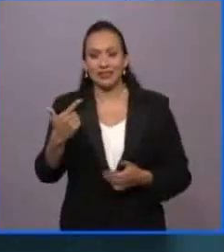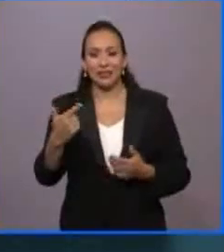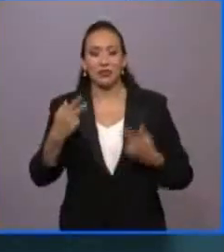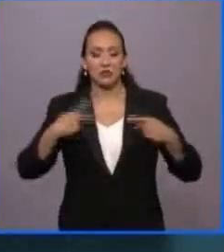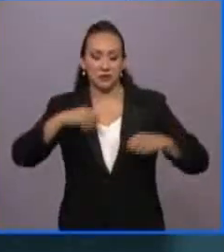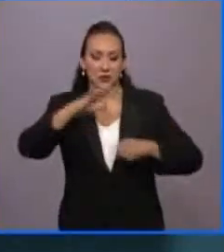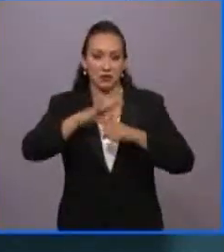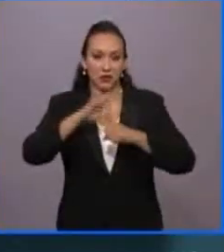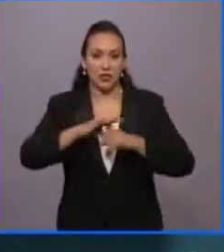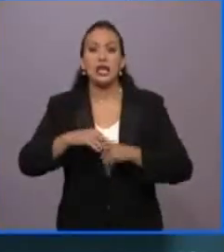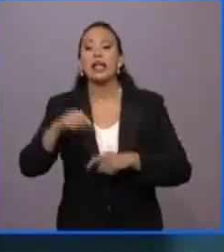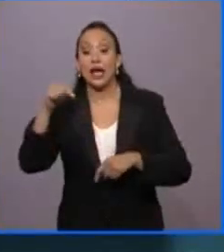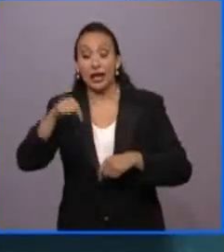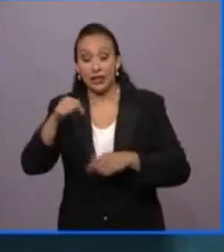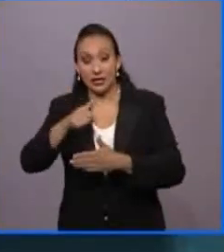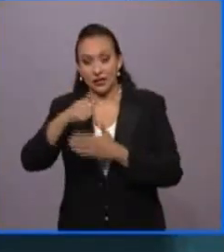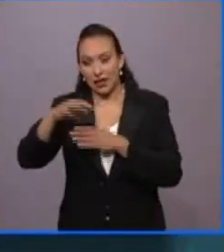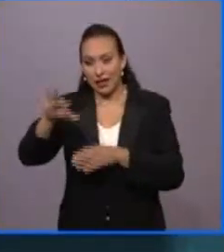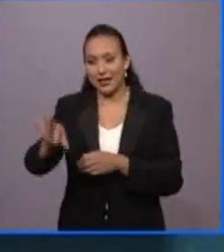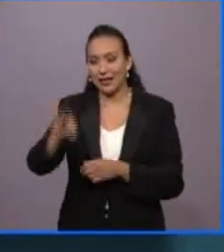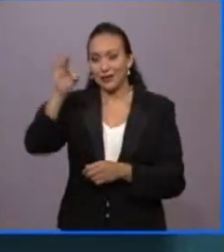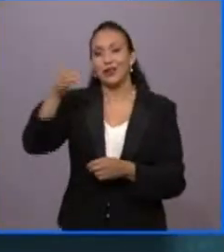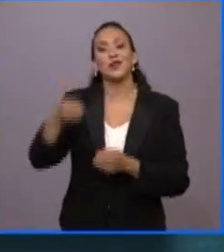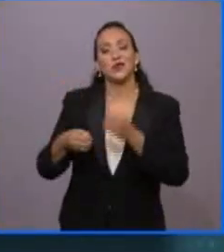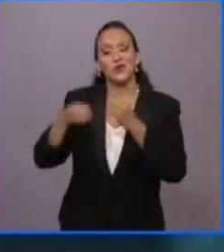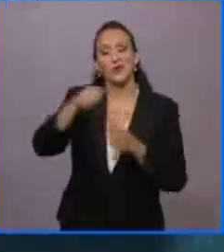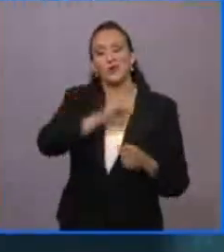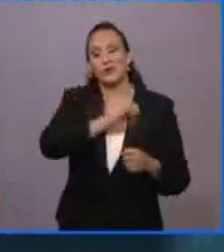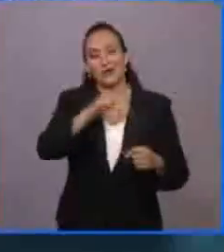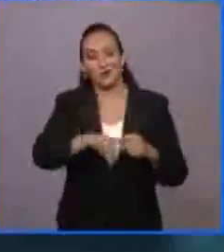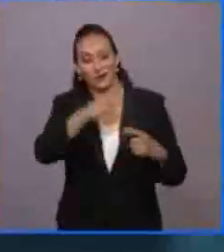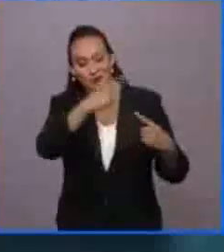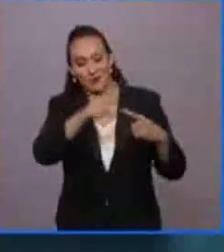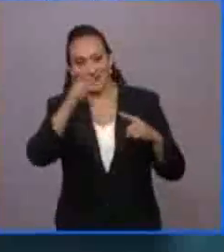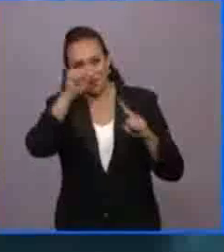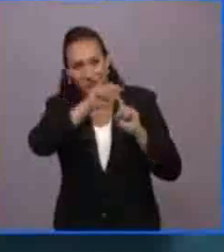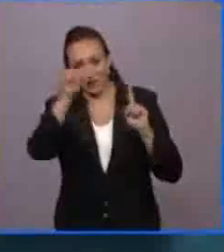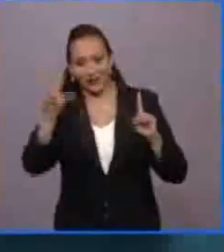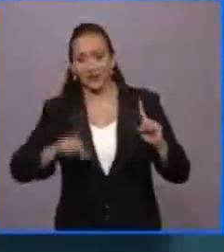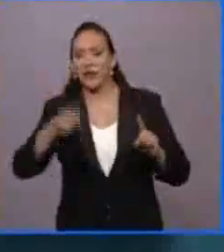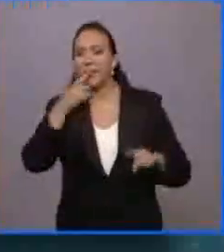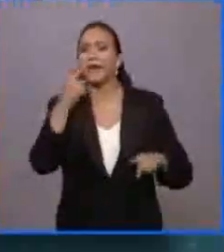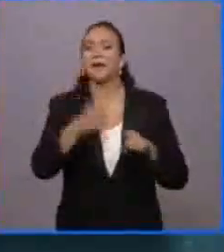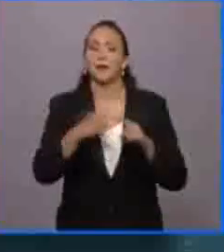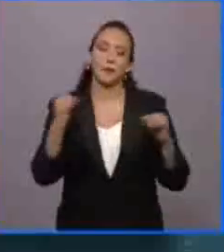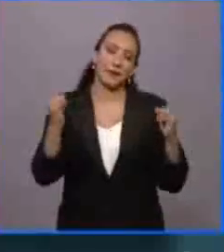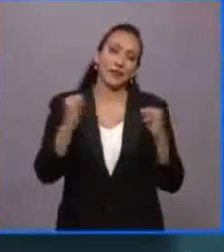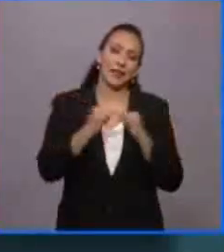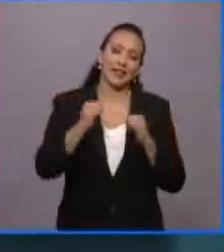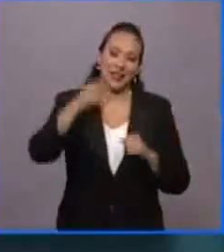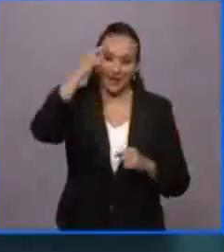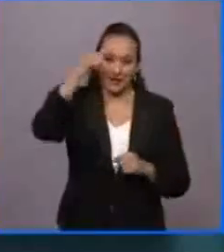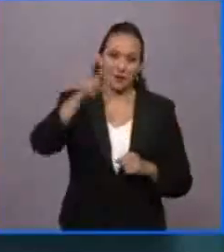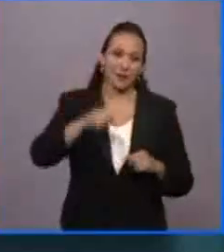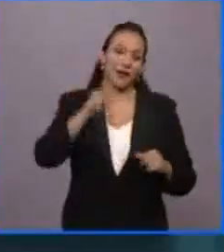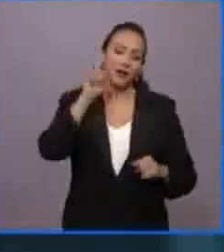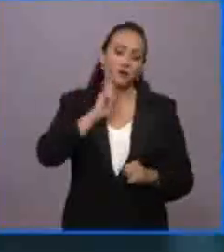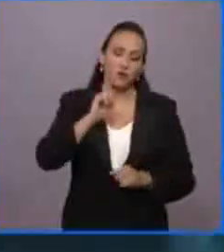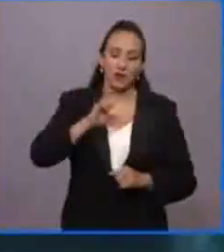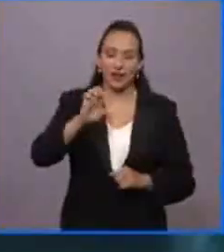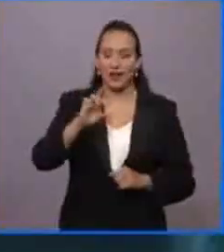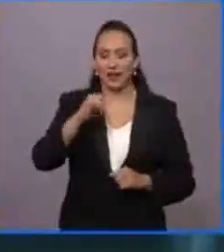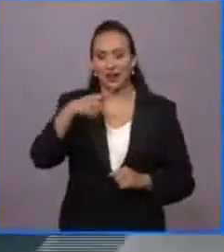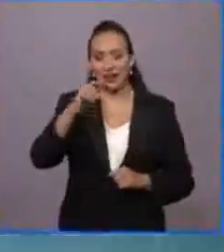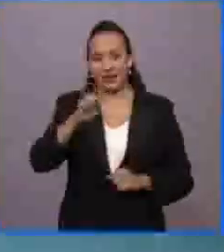que elegirá a titulares de tribunales especializados de alcance nacional, señaló la consejera del Instituto Electoral Capitalino, Erika